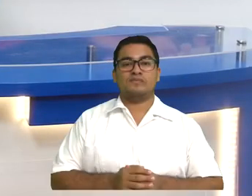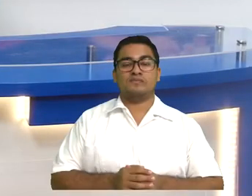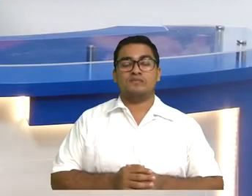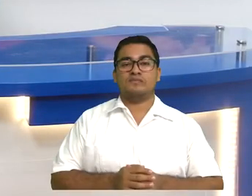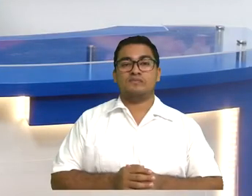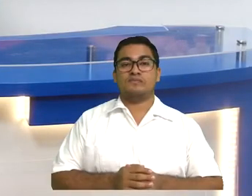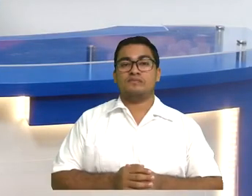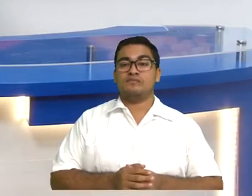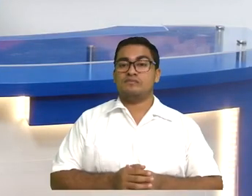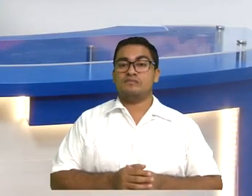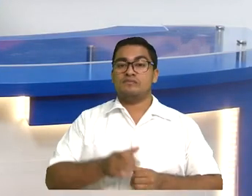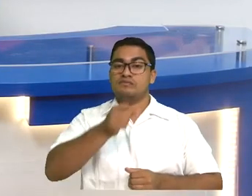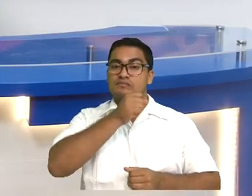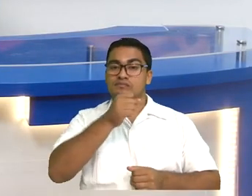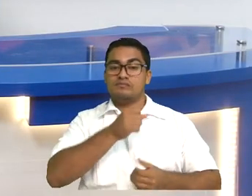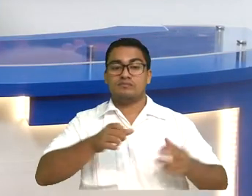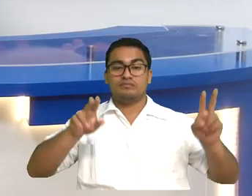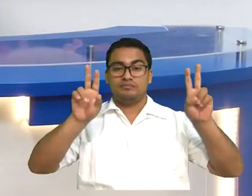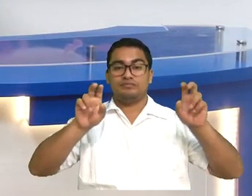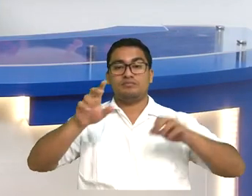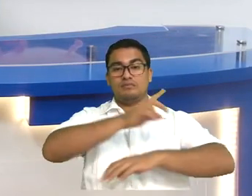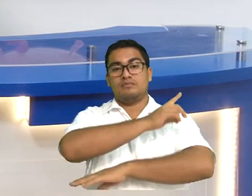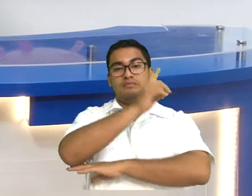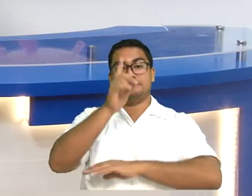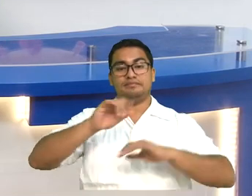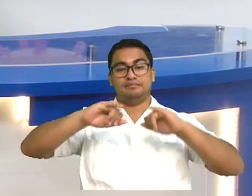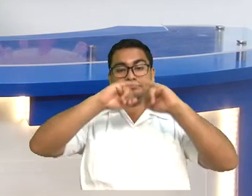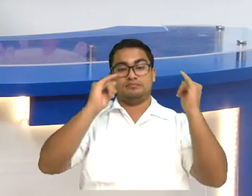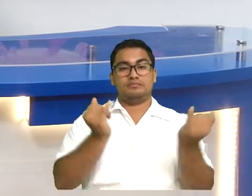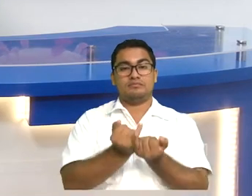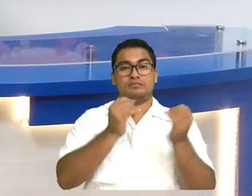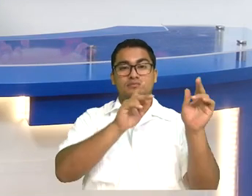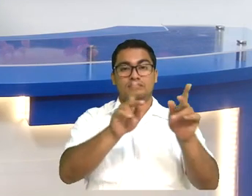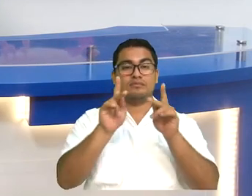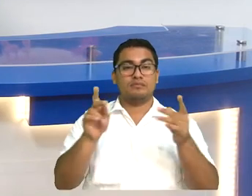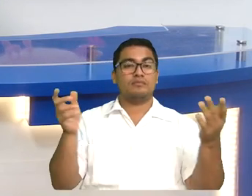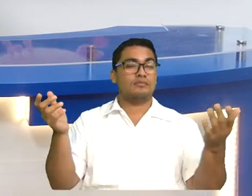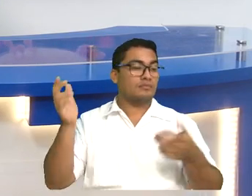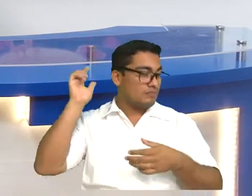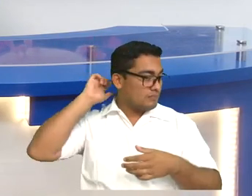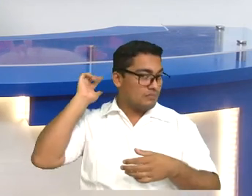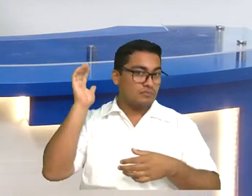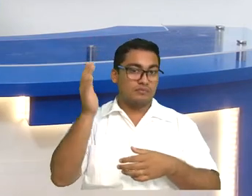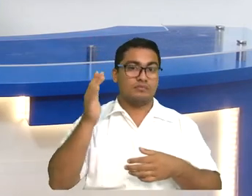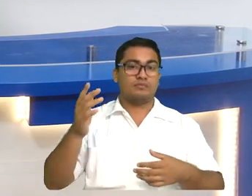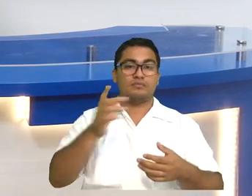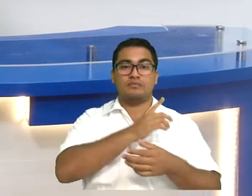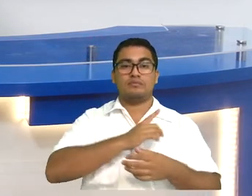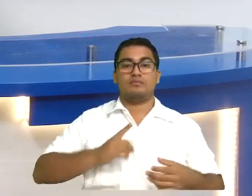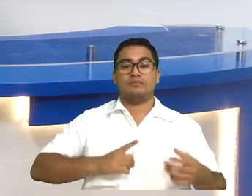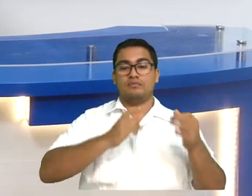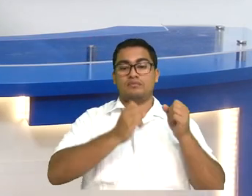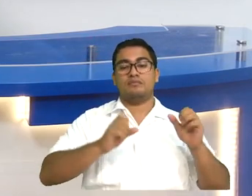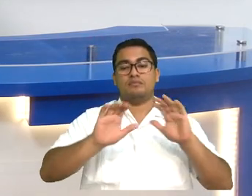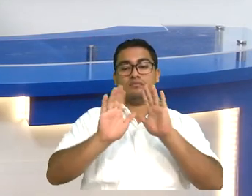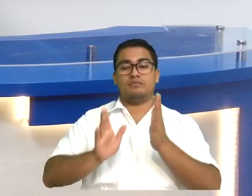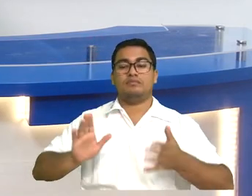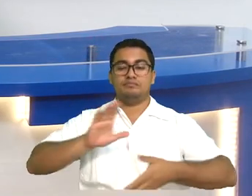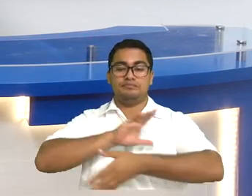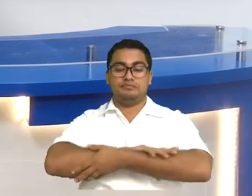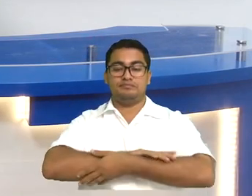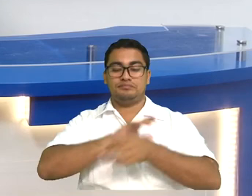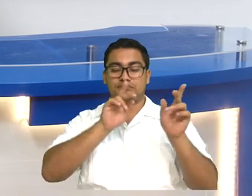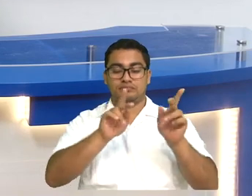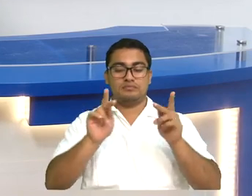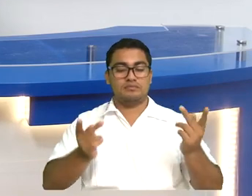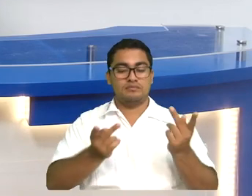En otras noticias, en el marco del Día Internacional de las Personas con Autismo, las y los legisladores se solidarizan con las personas